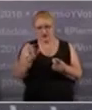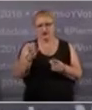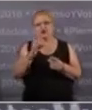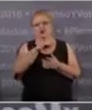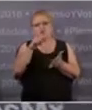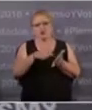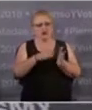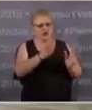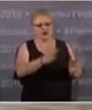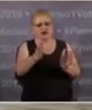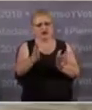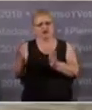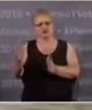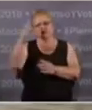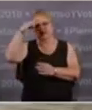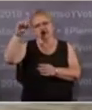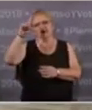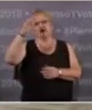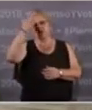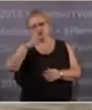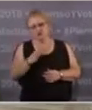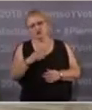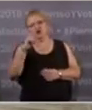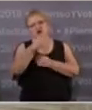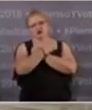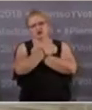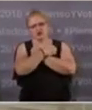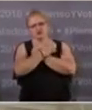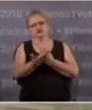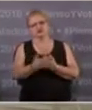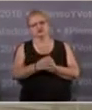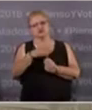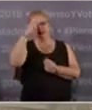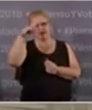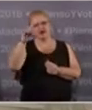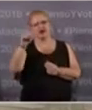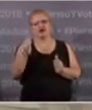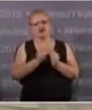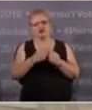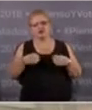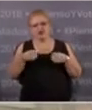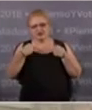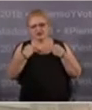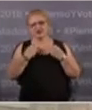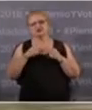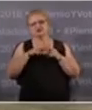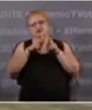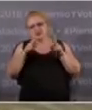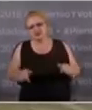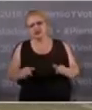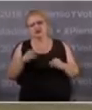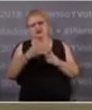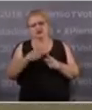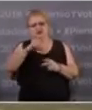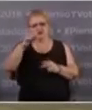espacios para la cultura, para la educación, para la convivencia armónica entre los que ahí viven y